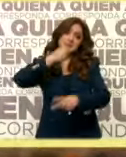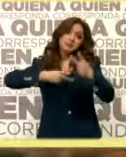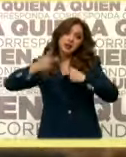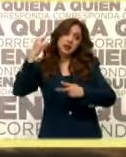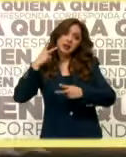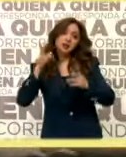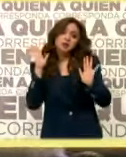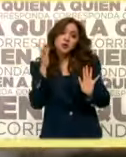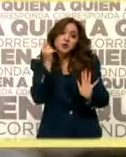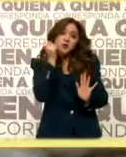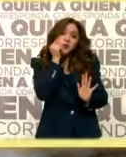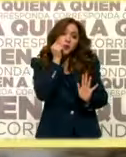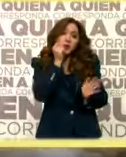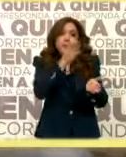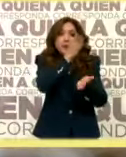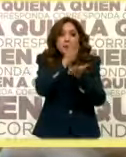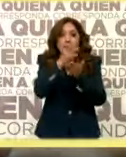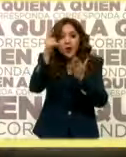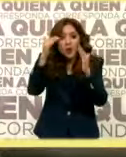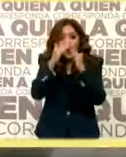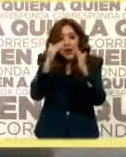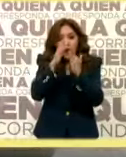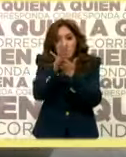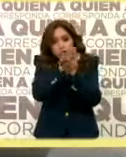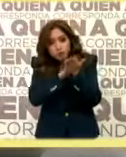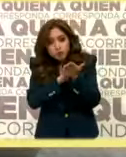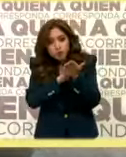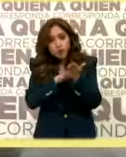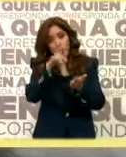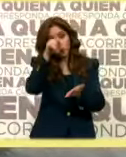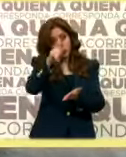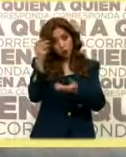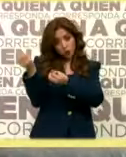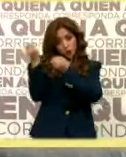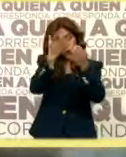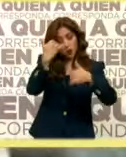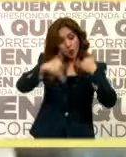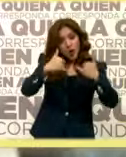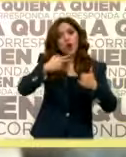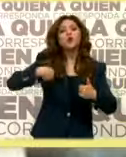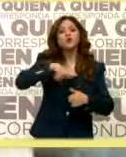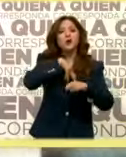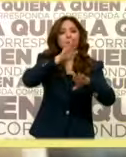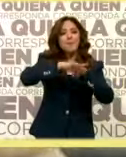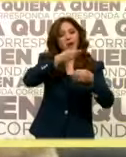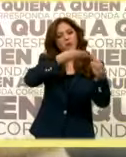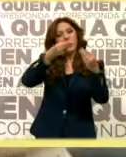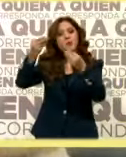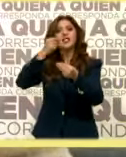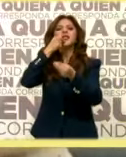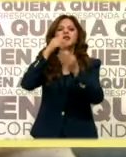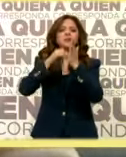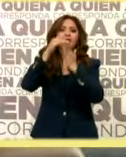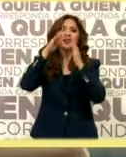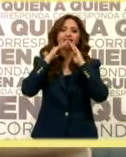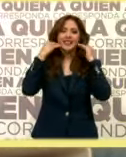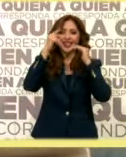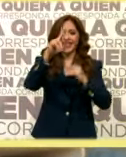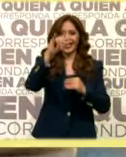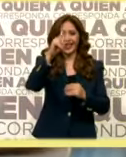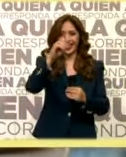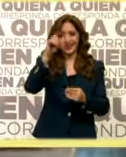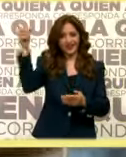sea de pasada por su humilde casa. Con tu granito de arena provocaremos millones de sonrisas. Ricardo Gaitán,